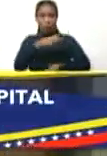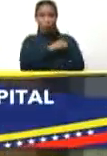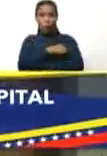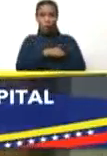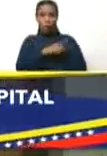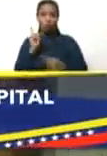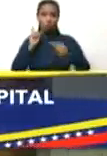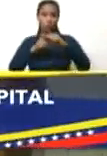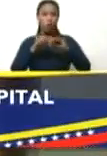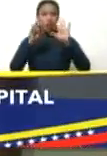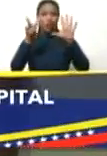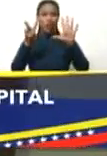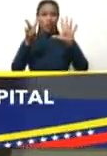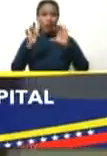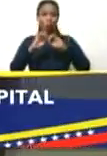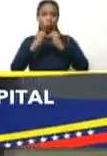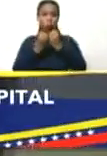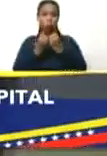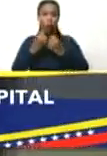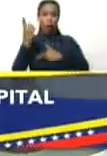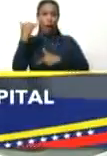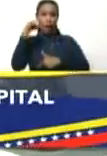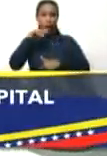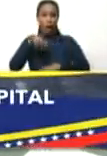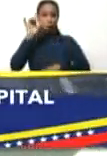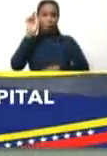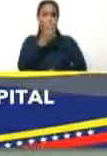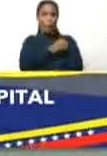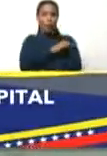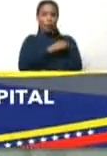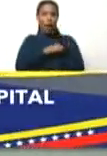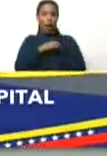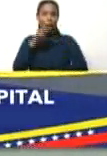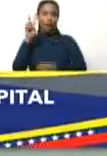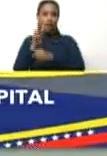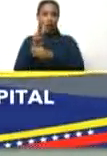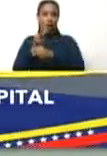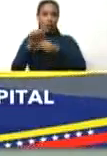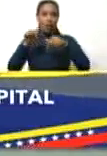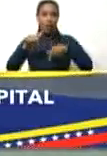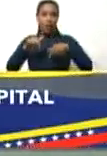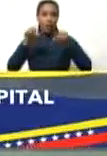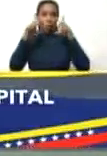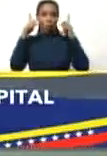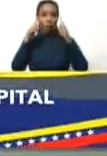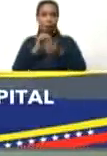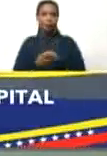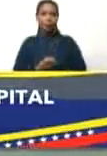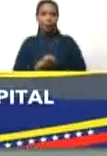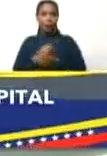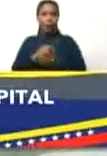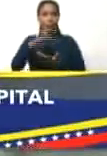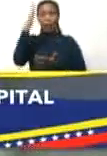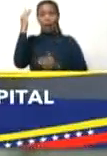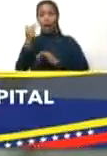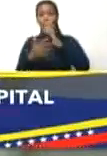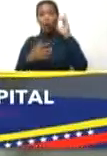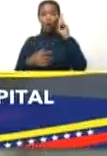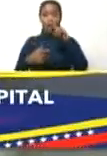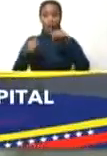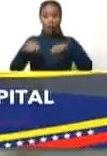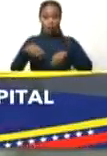sumarían 7 quirófanos, lo que cuenta el hospital José María Vargas de La Guaira. Es milagroso ver que en estos tiempos